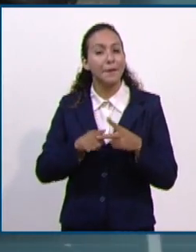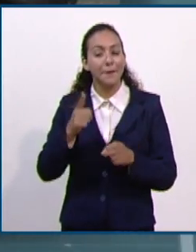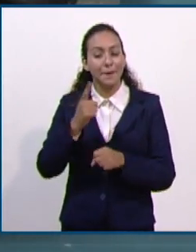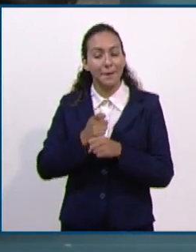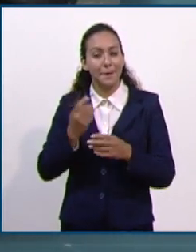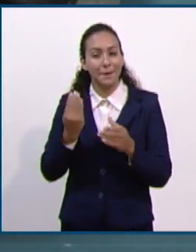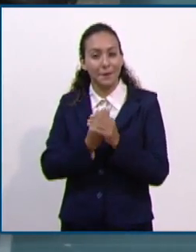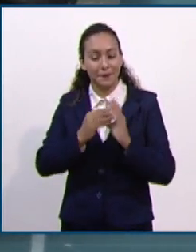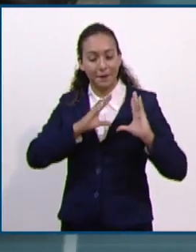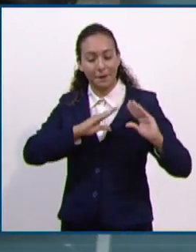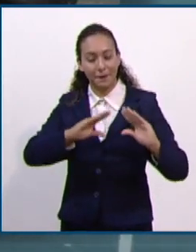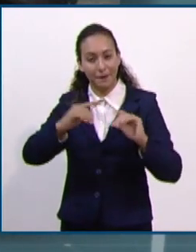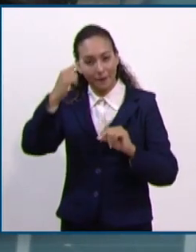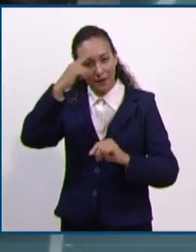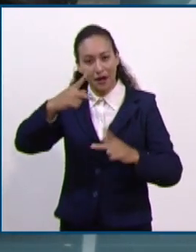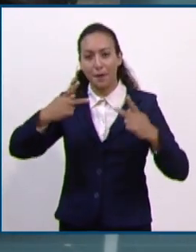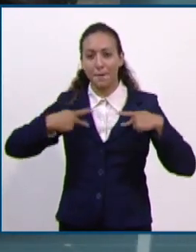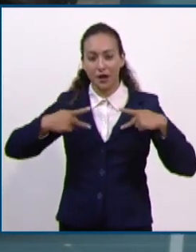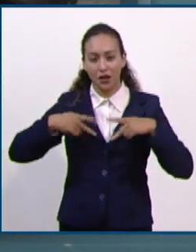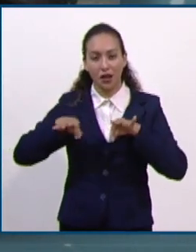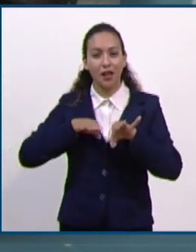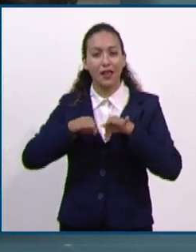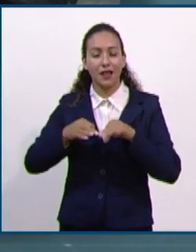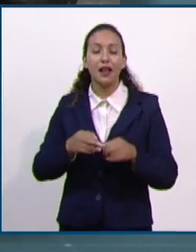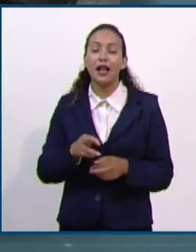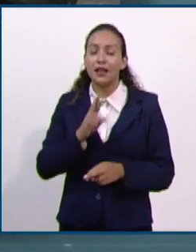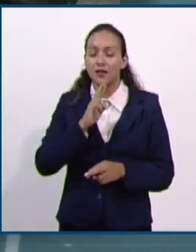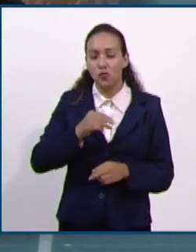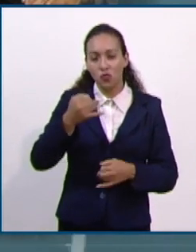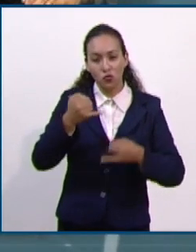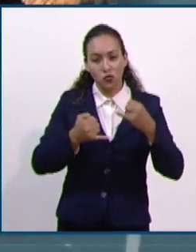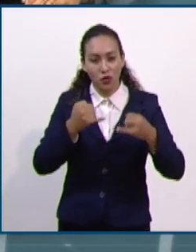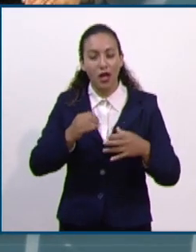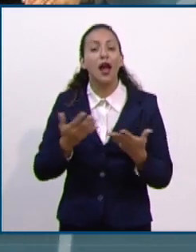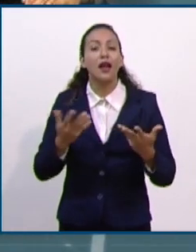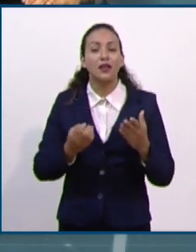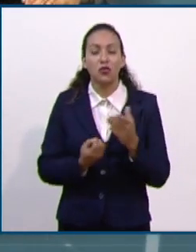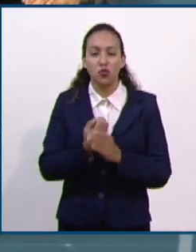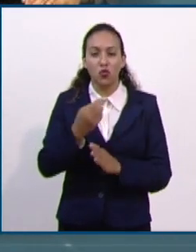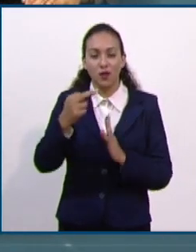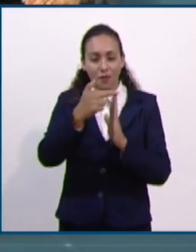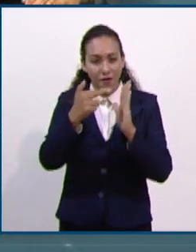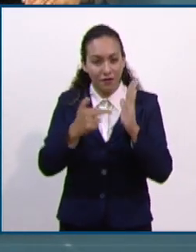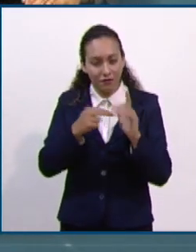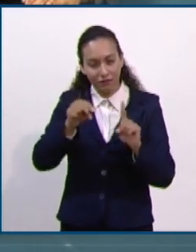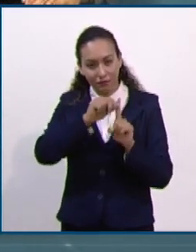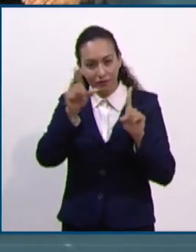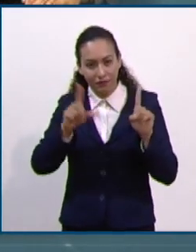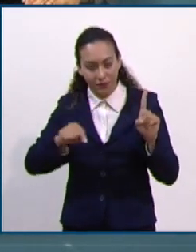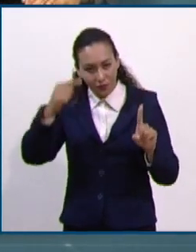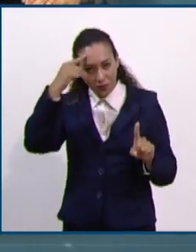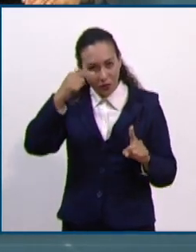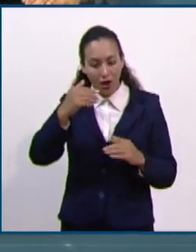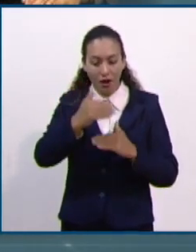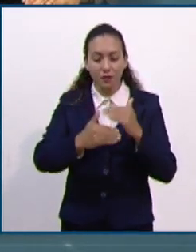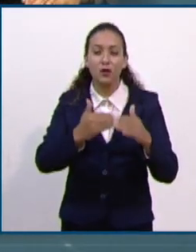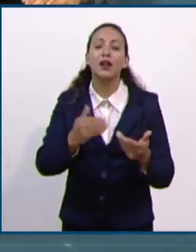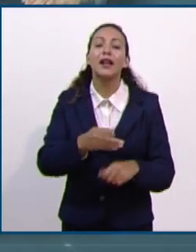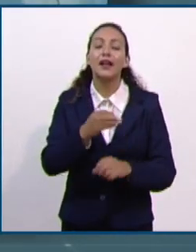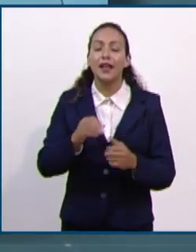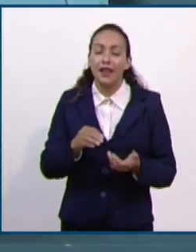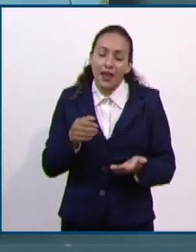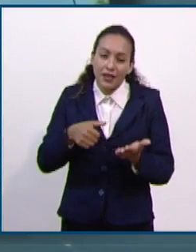taller de capacitación para personal jurisdiccional sobre la implementación del nuevo Código Nacional de Procedimientos Civiles y